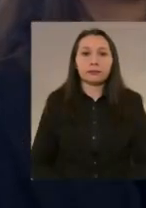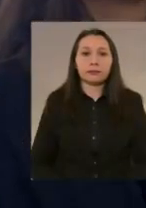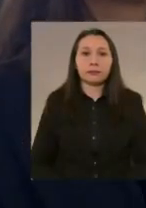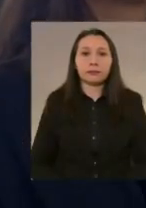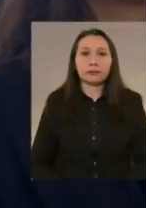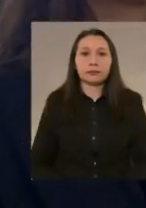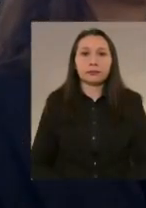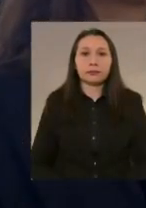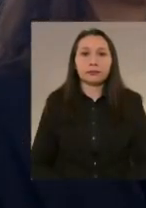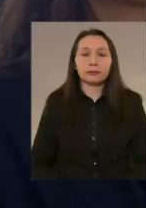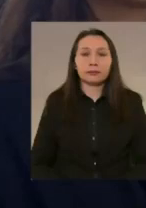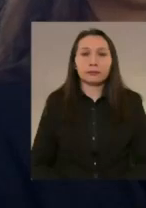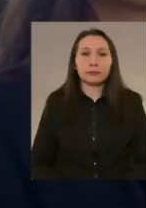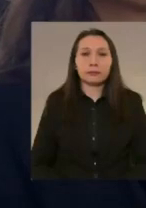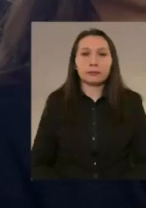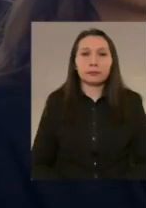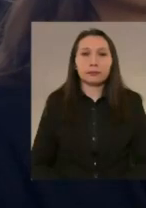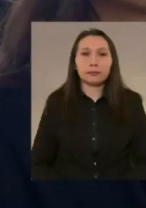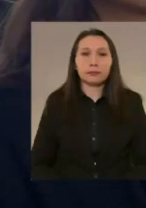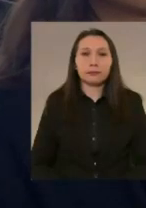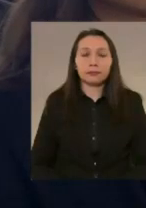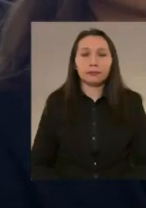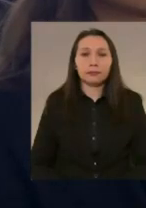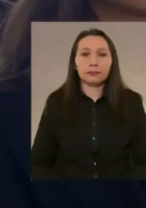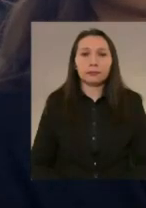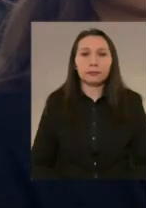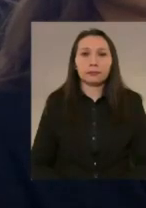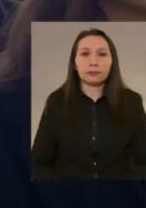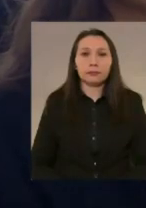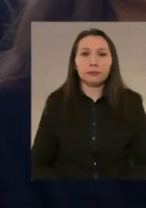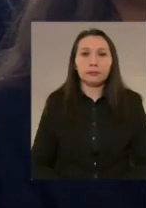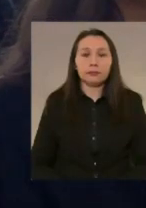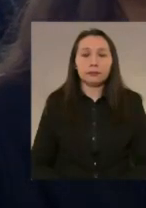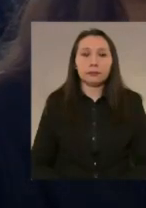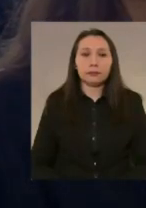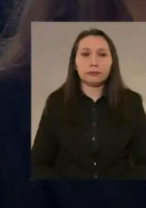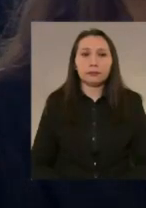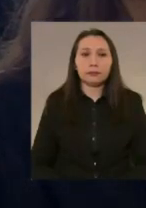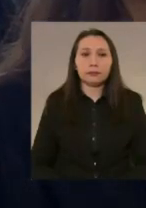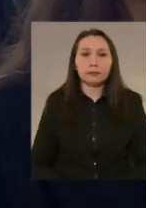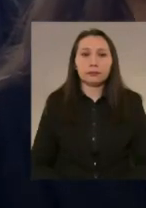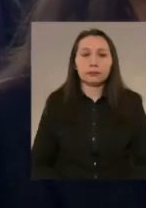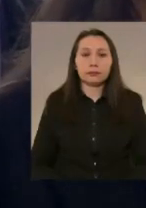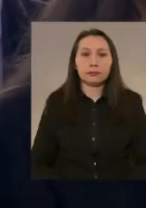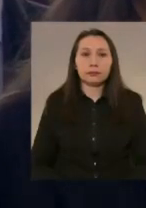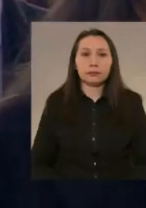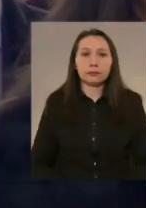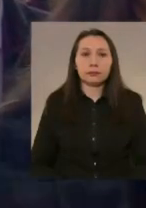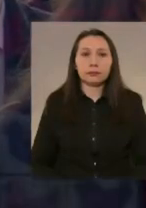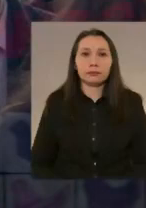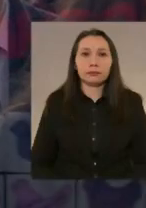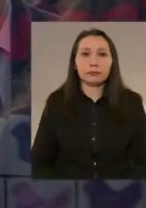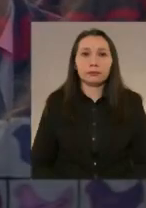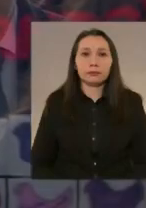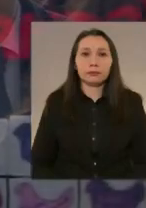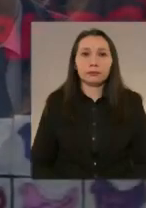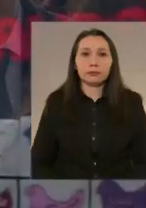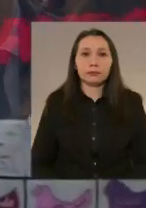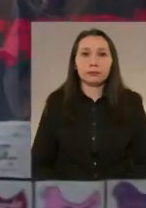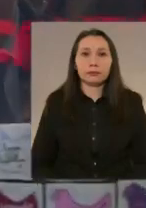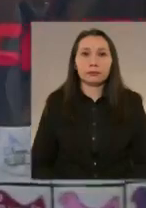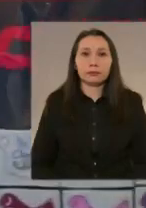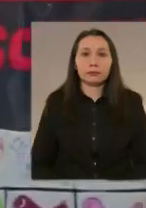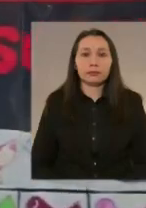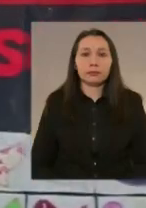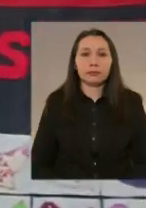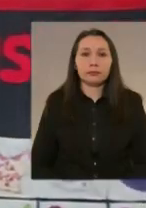importante es no olvidar cuáles fueron las causas que llevaron a este quiebre institucional con una dictadura que en su momento